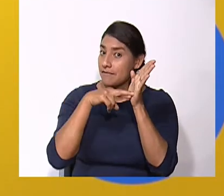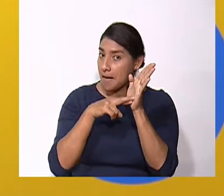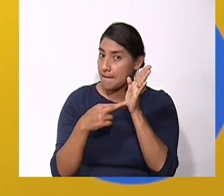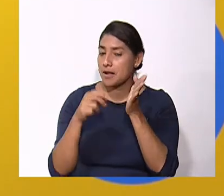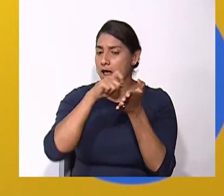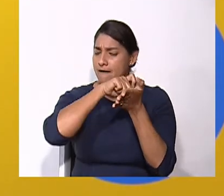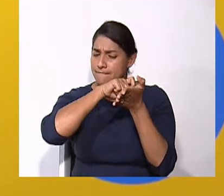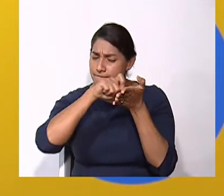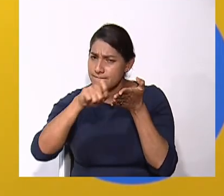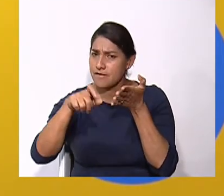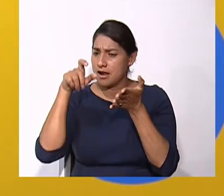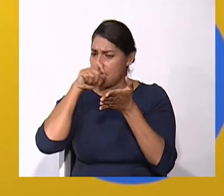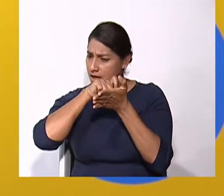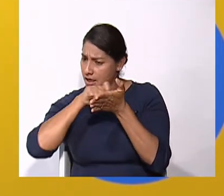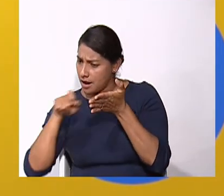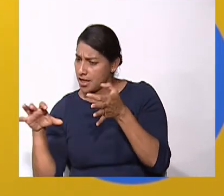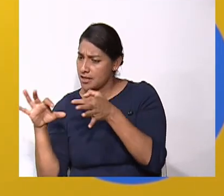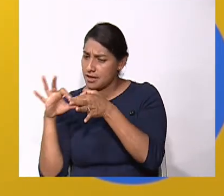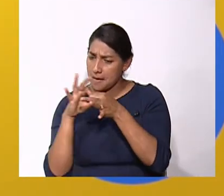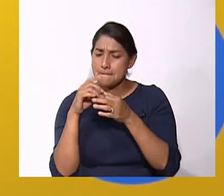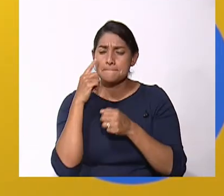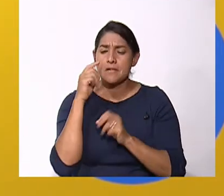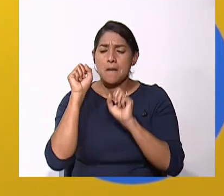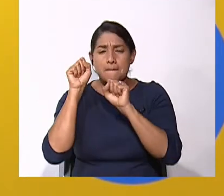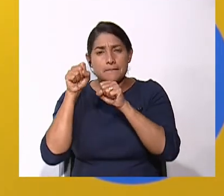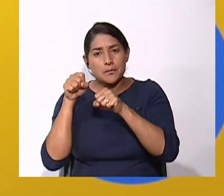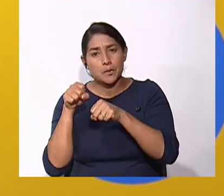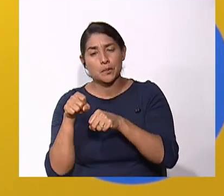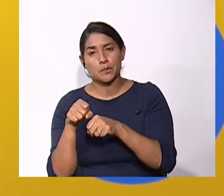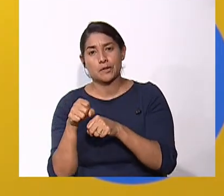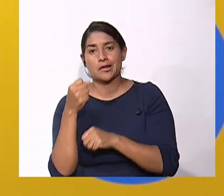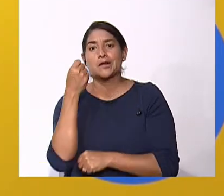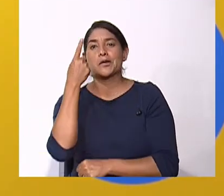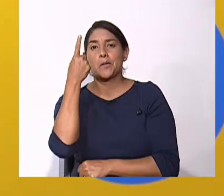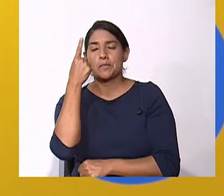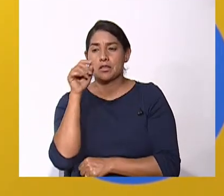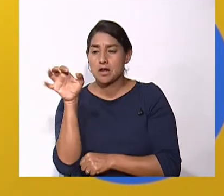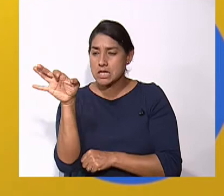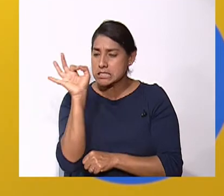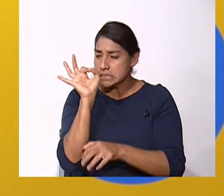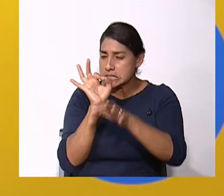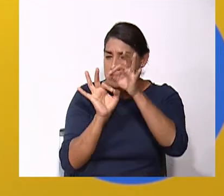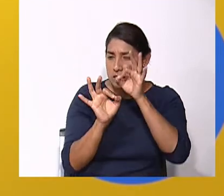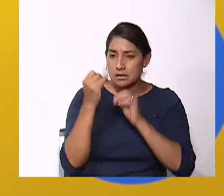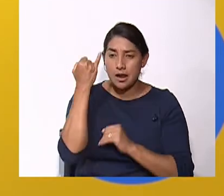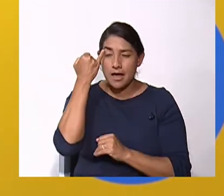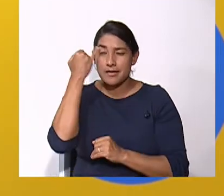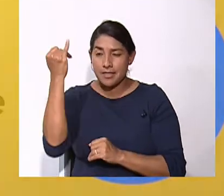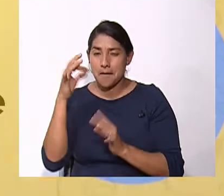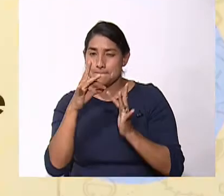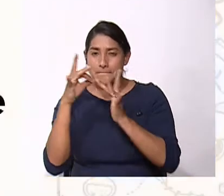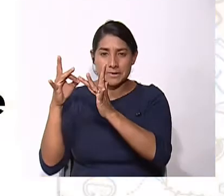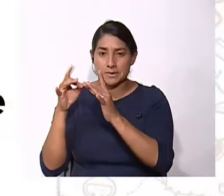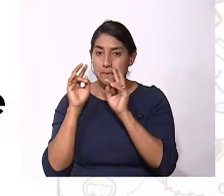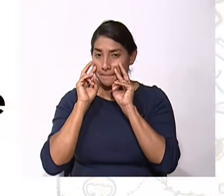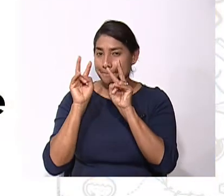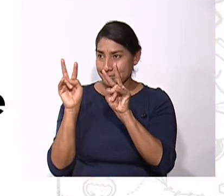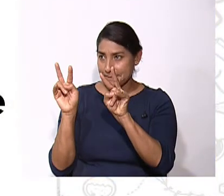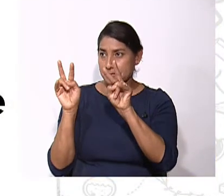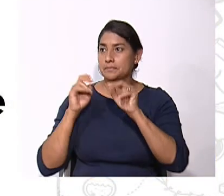las frases en las que vienen, para poder entresacar esa idea fundamental. Veamos.